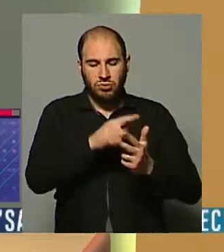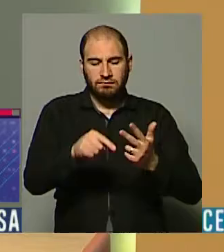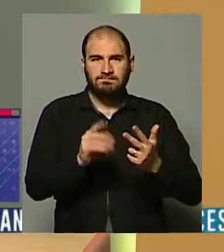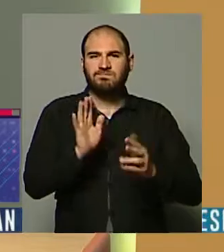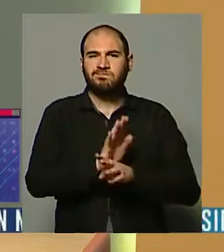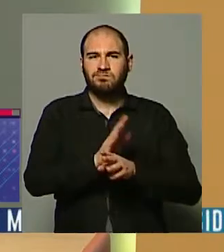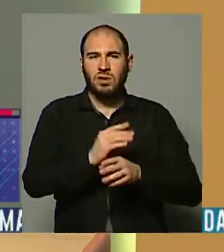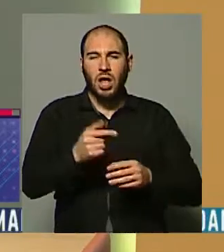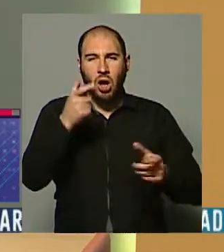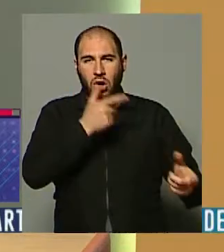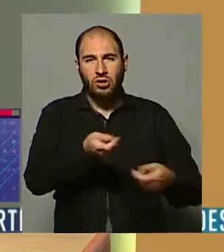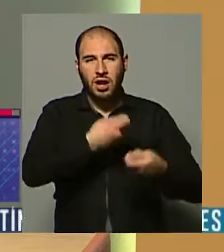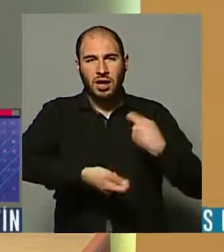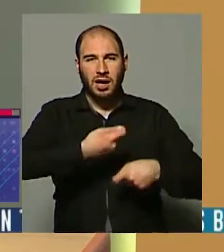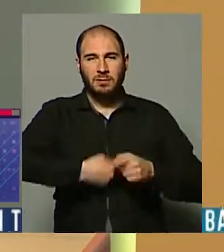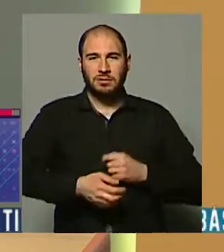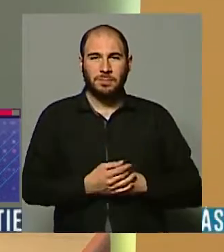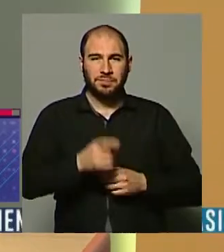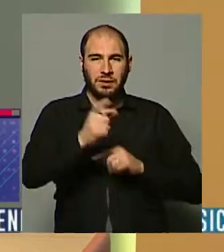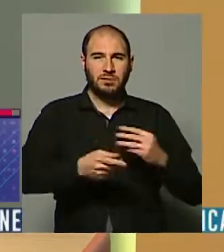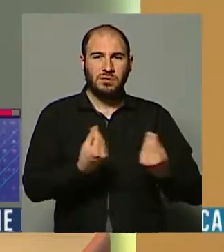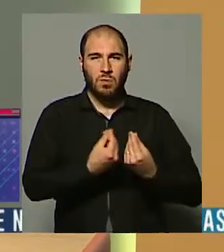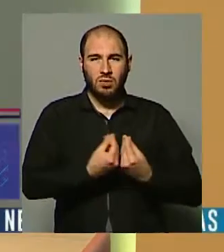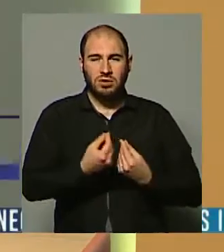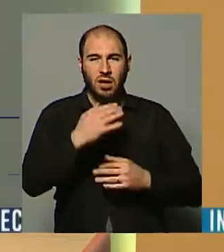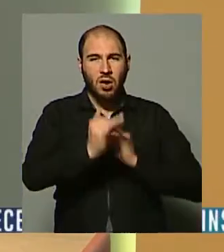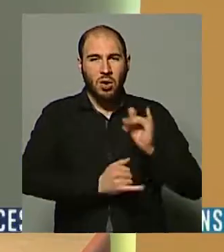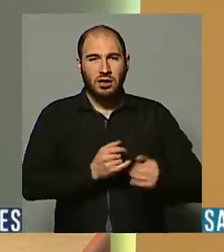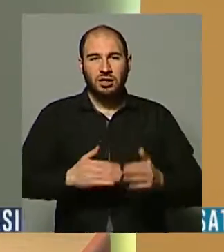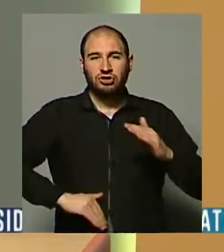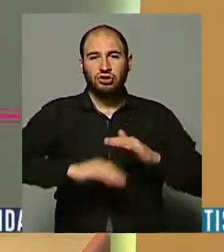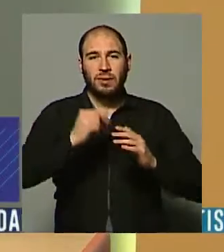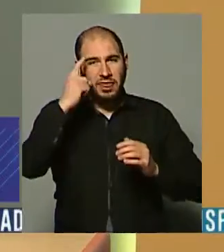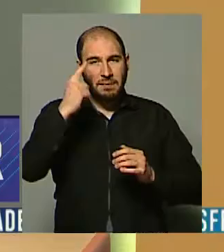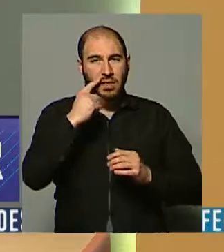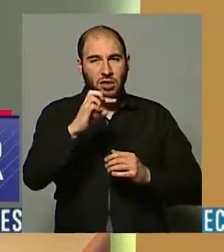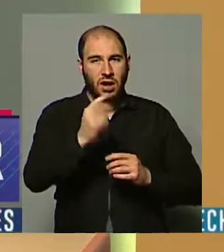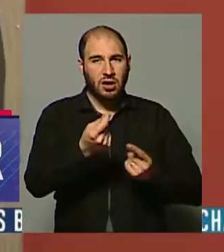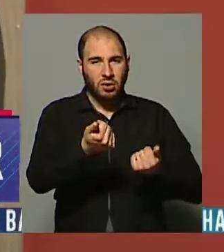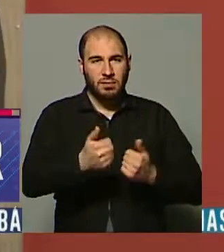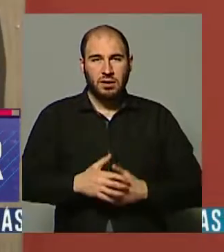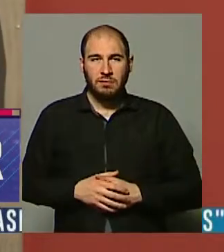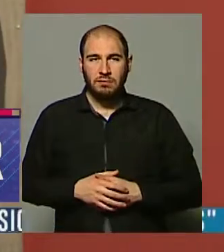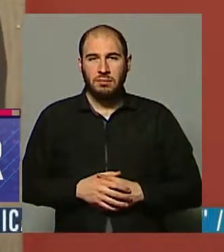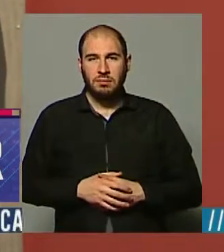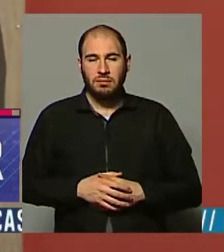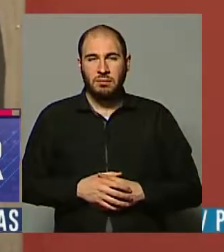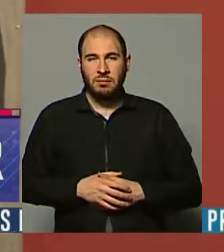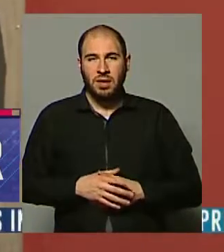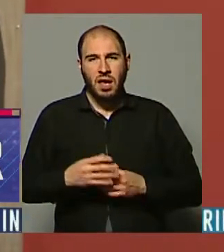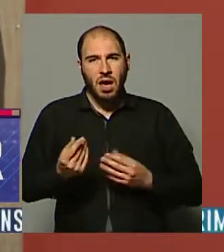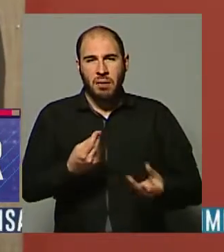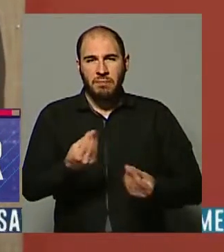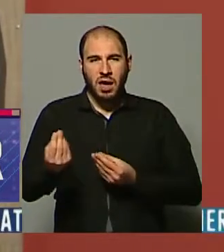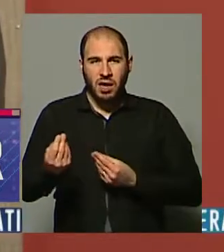implica este famoso control de cambios que la mayoría de las personas está hablando del tope de $10.000 de compra? El miedo